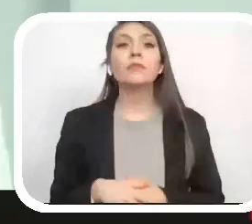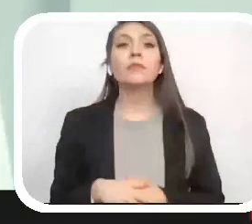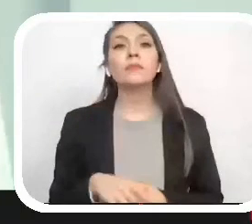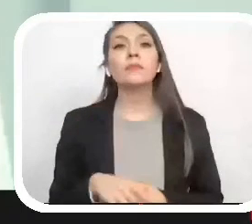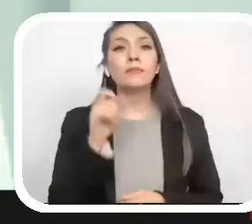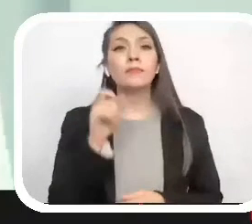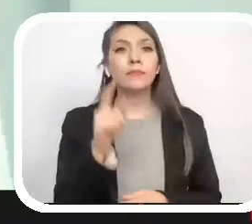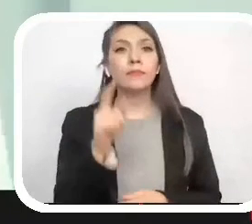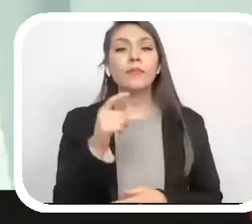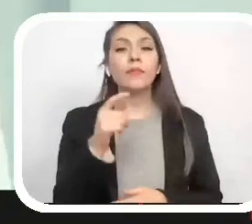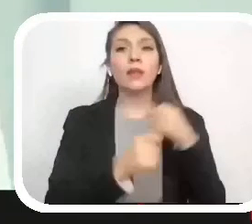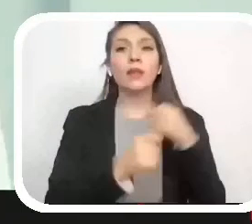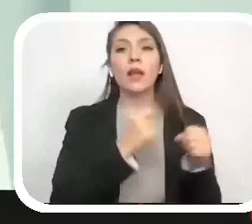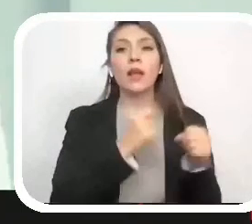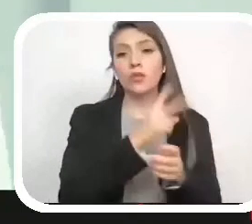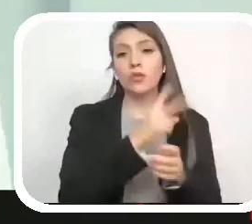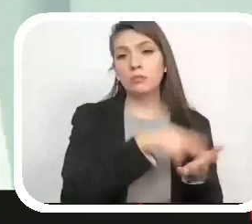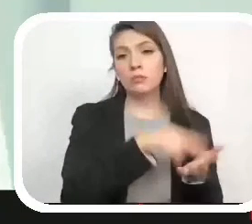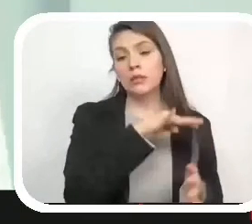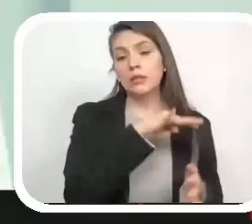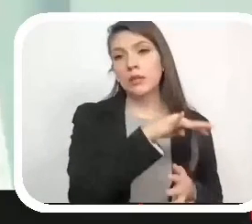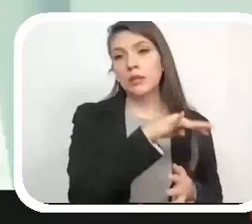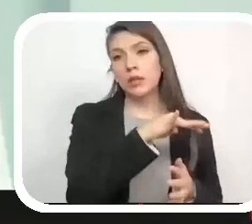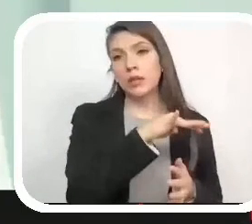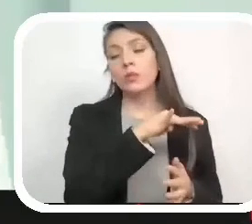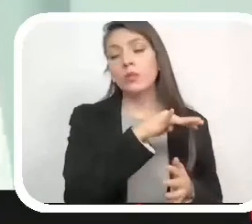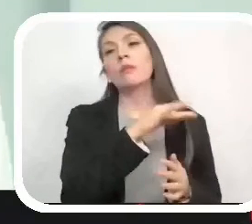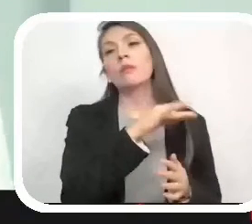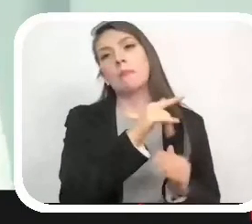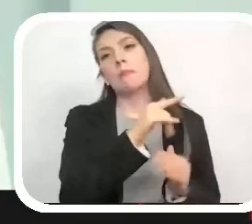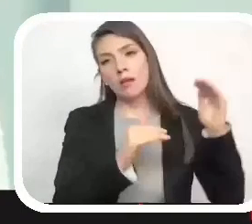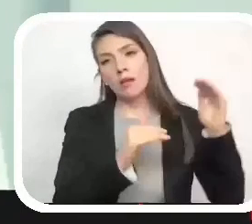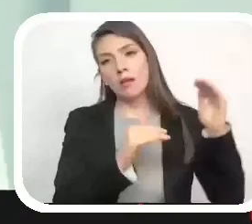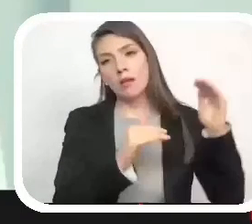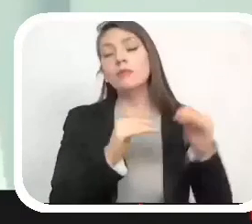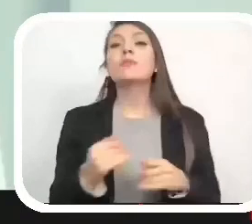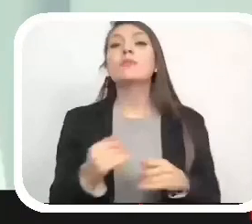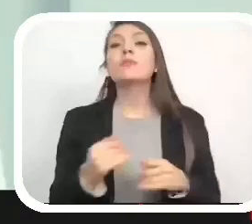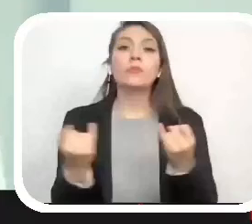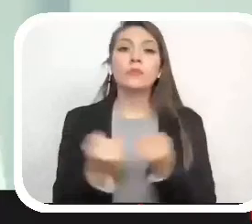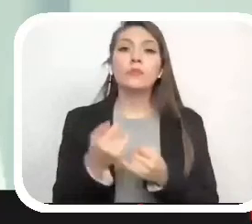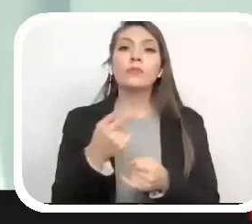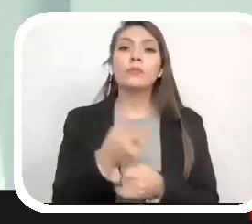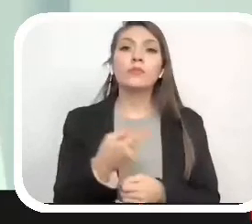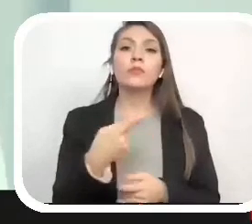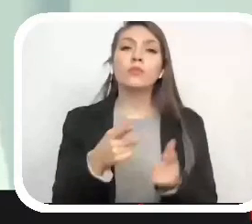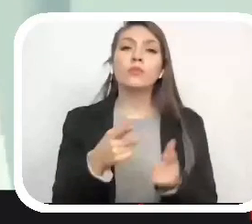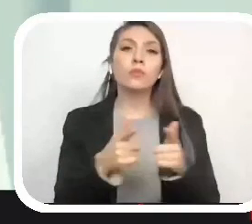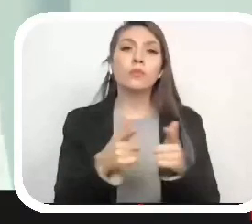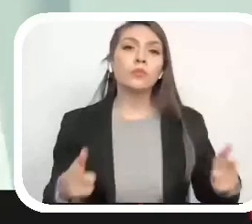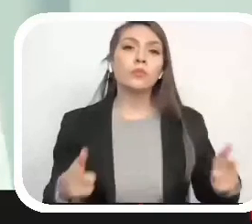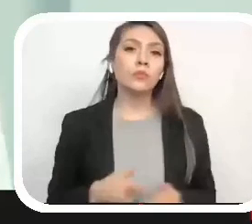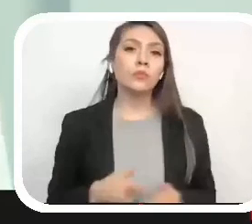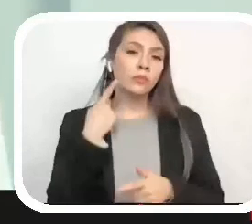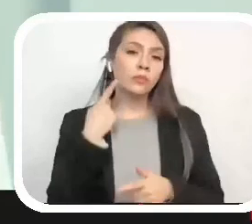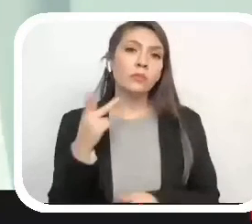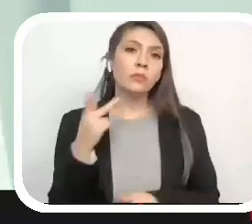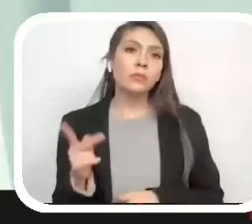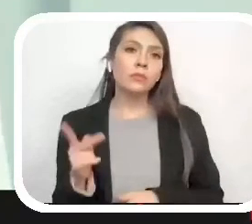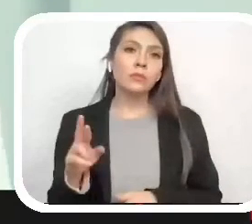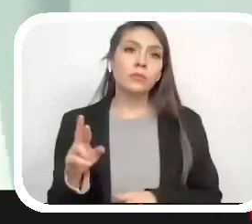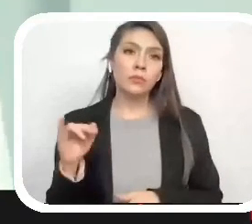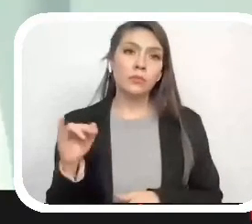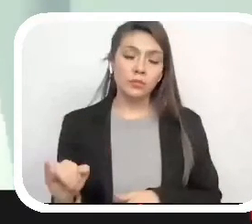del año 2019, también lo es que en el grupo parlamentario del Partido Revolucionario